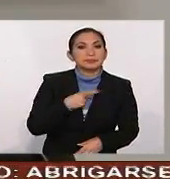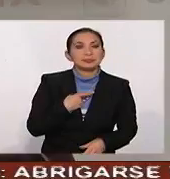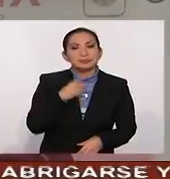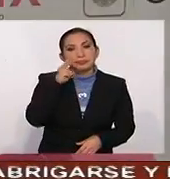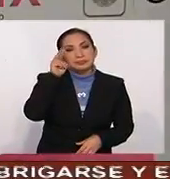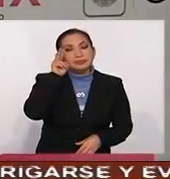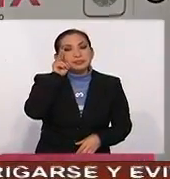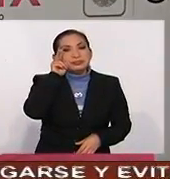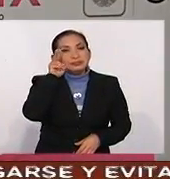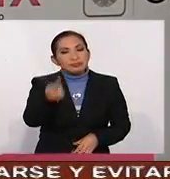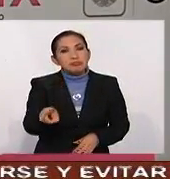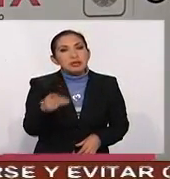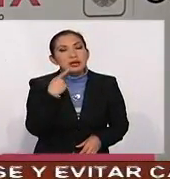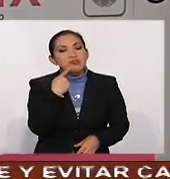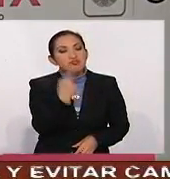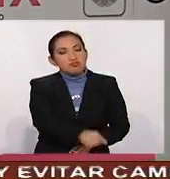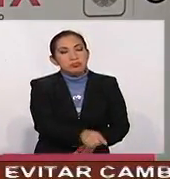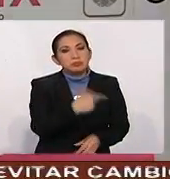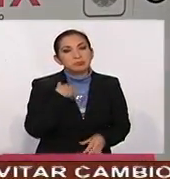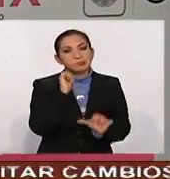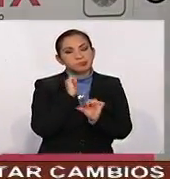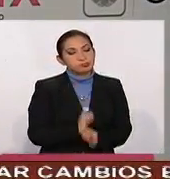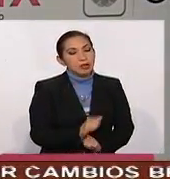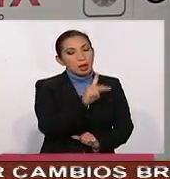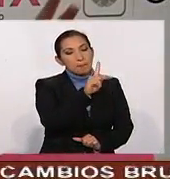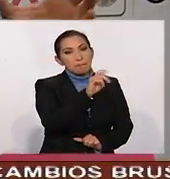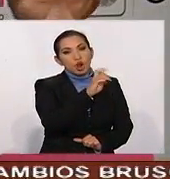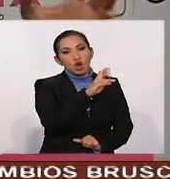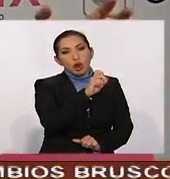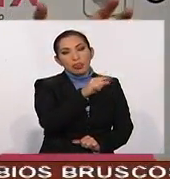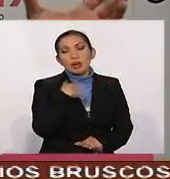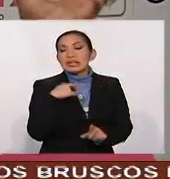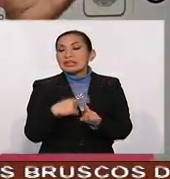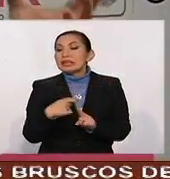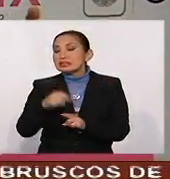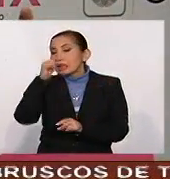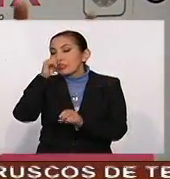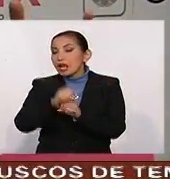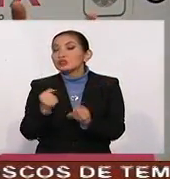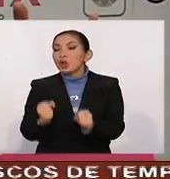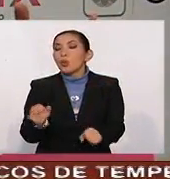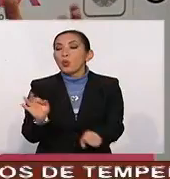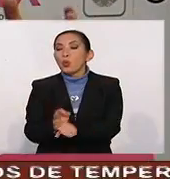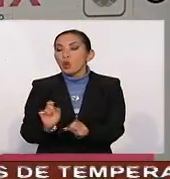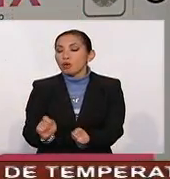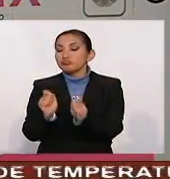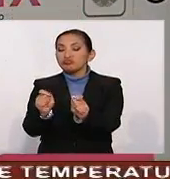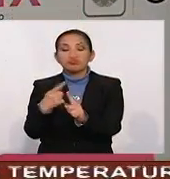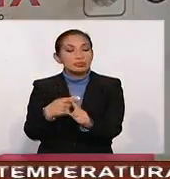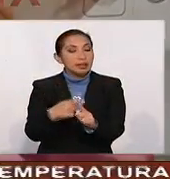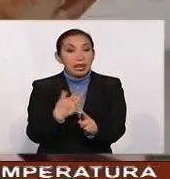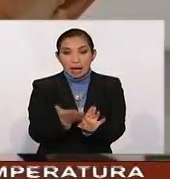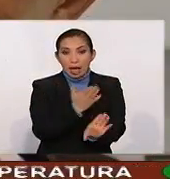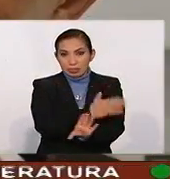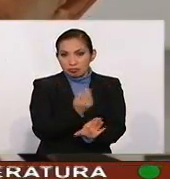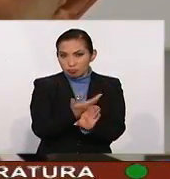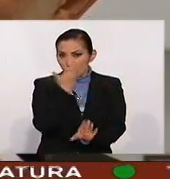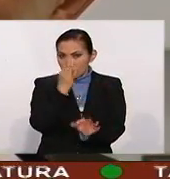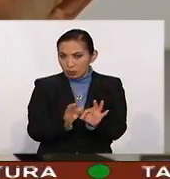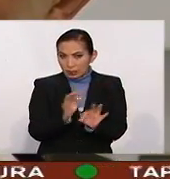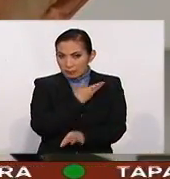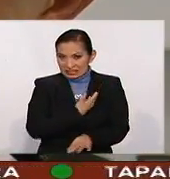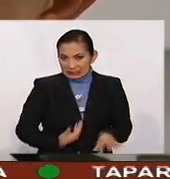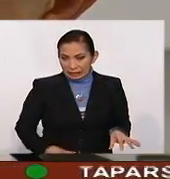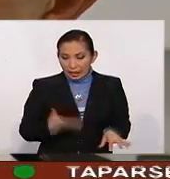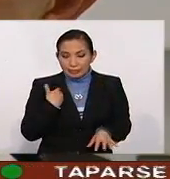el tema de la designación tanto del procurador como del secretario de Seguridad, en donde antaño había una injerencia muy importante del presidente